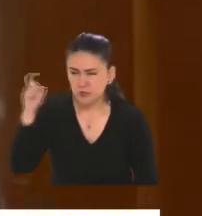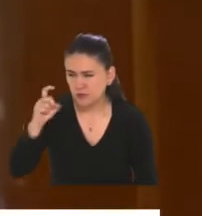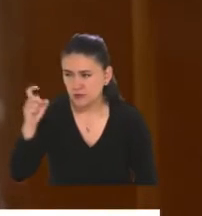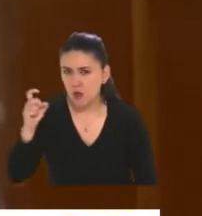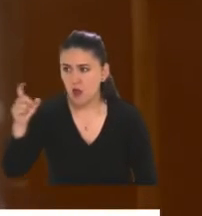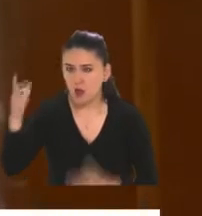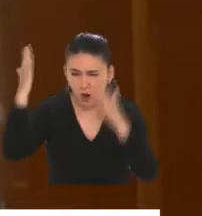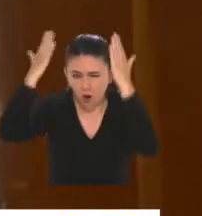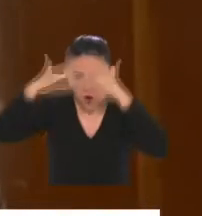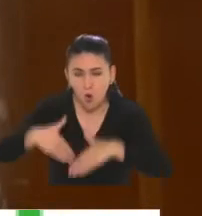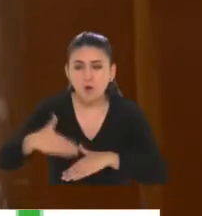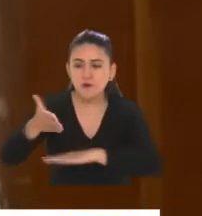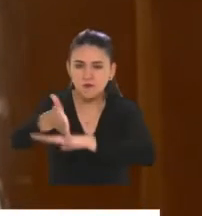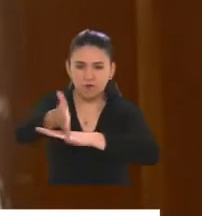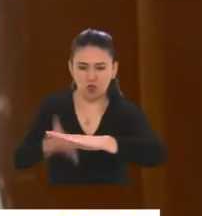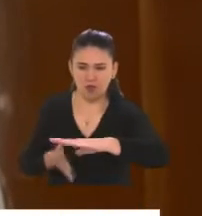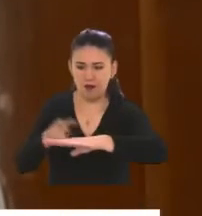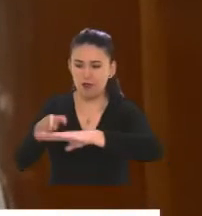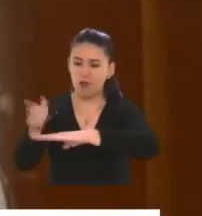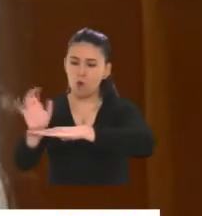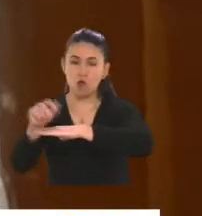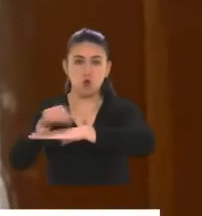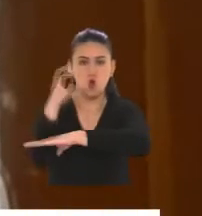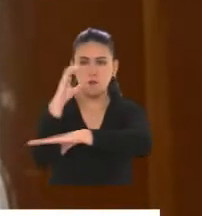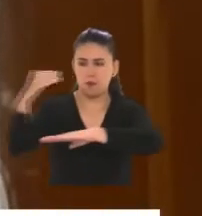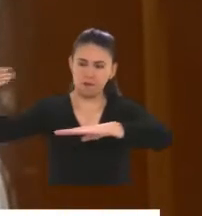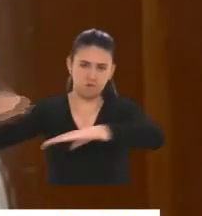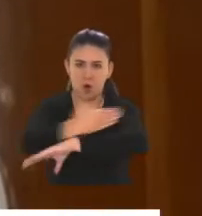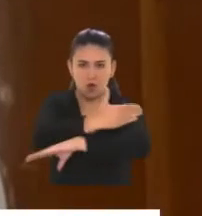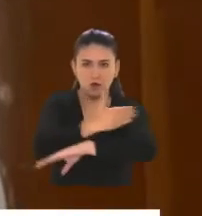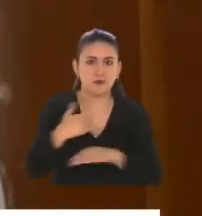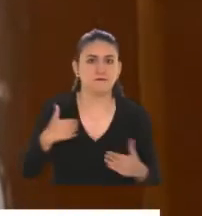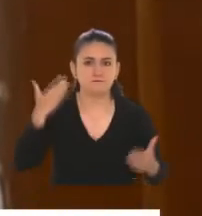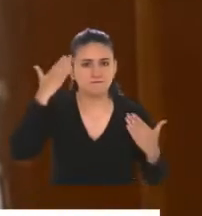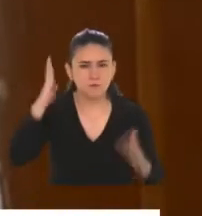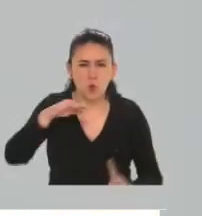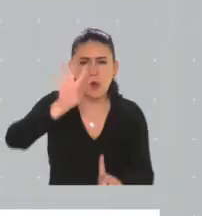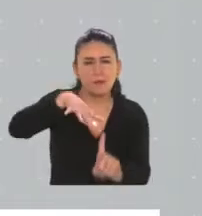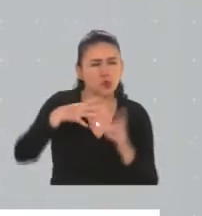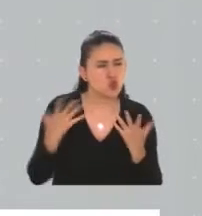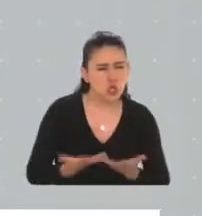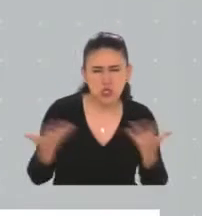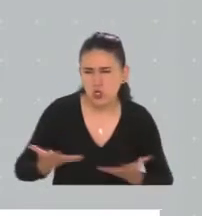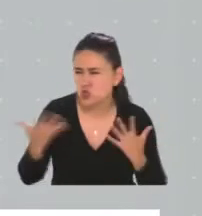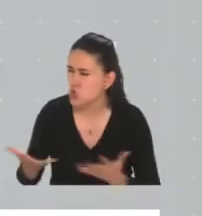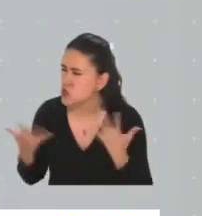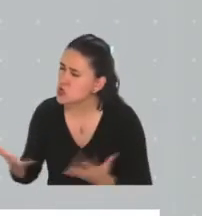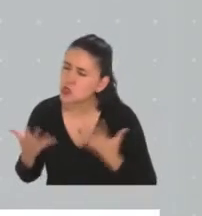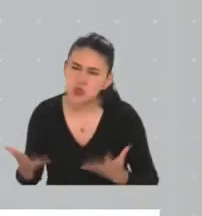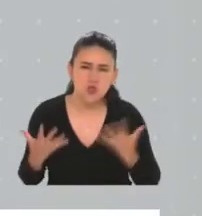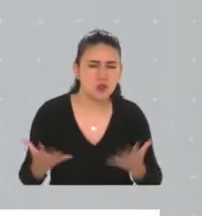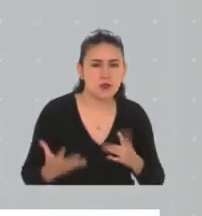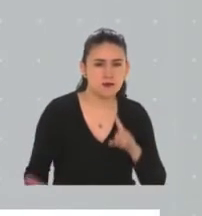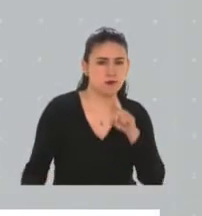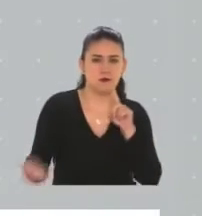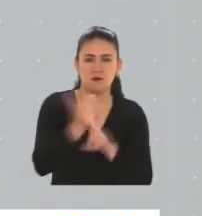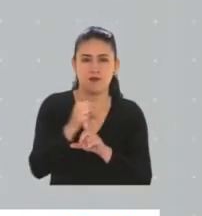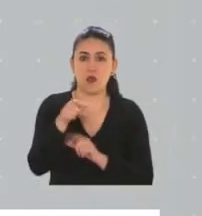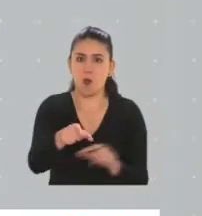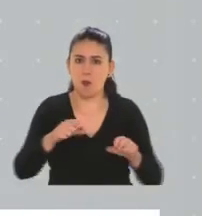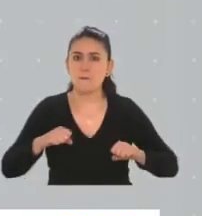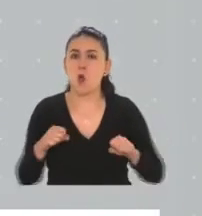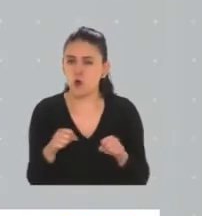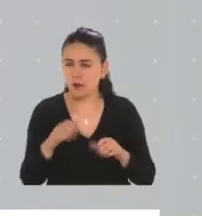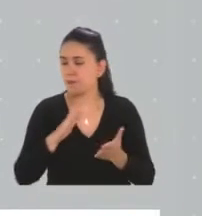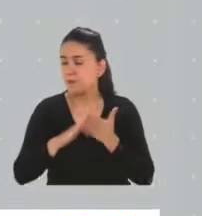pasó ilegalmente por la frontera a Colombia. Yo no sabía por 4 meses dónde estaba mi hija. Inmediato, Yanara alertó a las